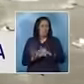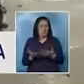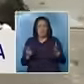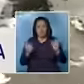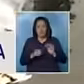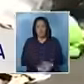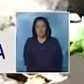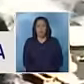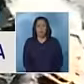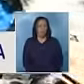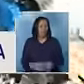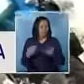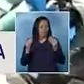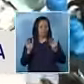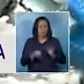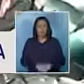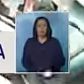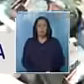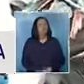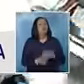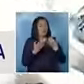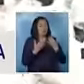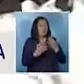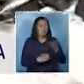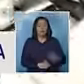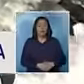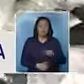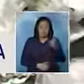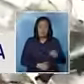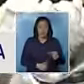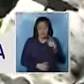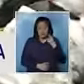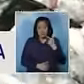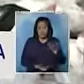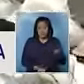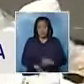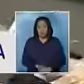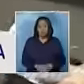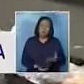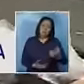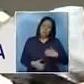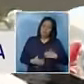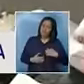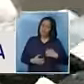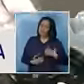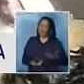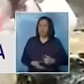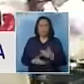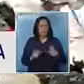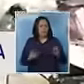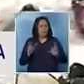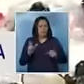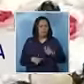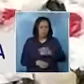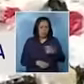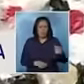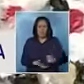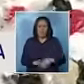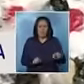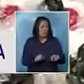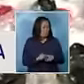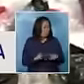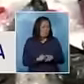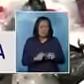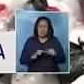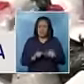cosas montón de bien bien muchas gracias aquí al señor es definitiv malestar que tienen muchas de las personas aquí se siguen arrojando